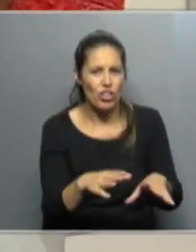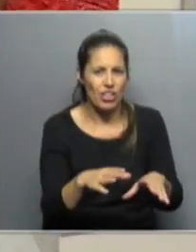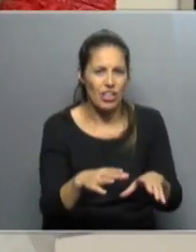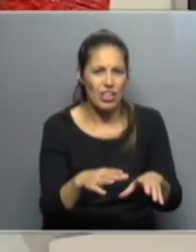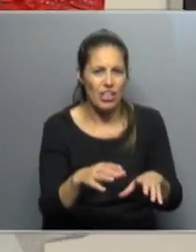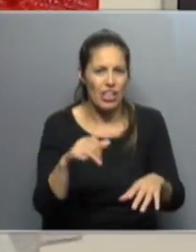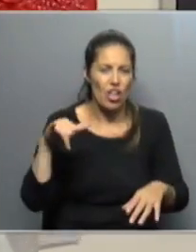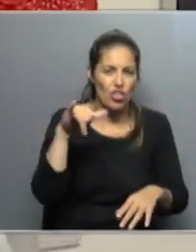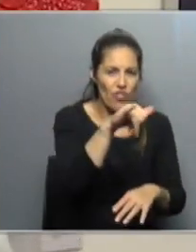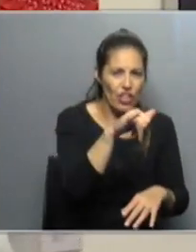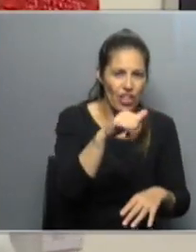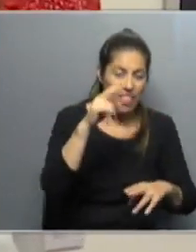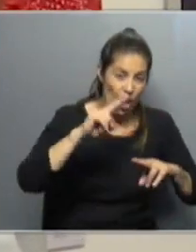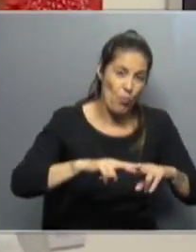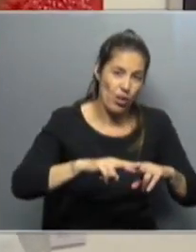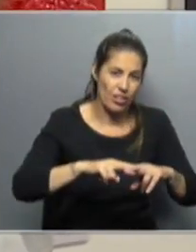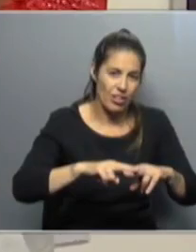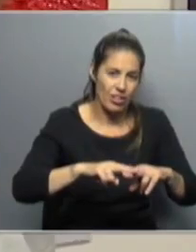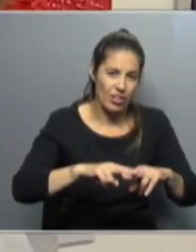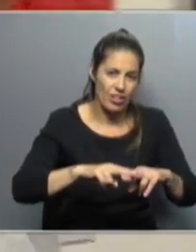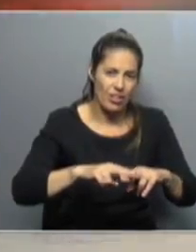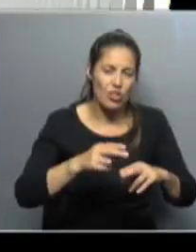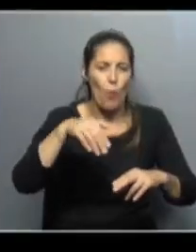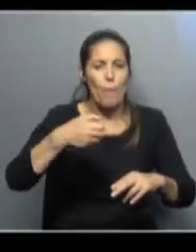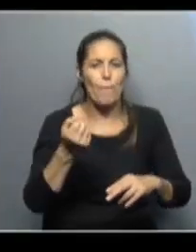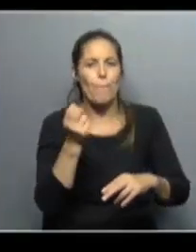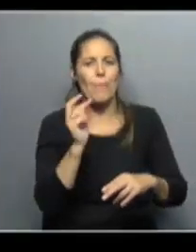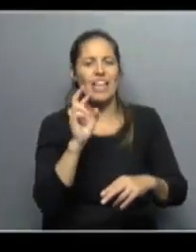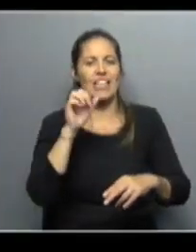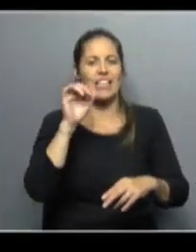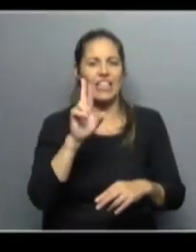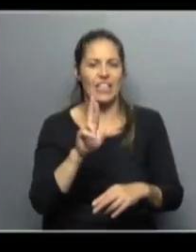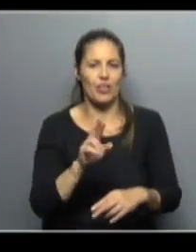los aviones de la muerte, es un mártir.